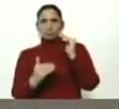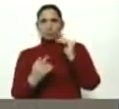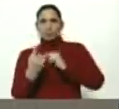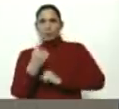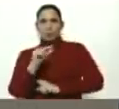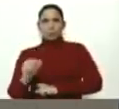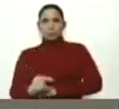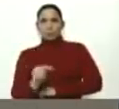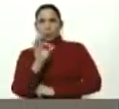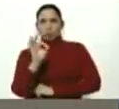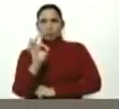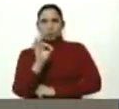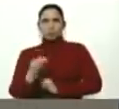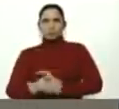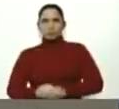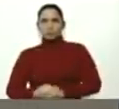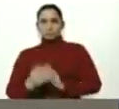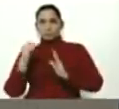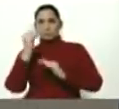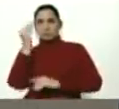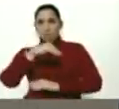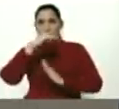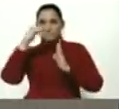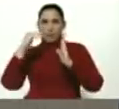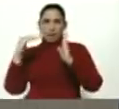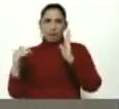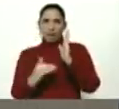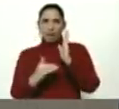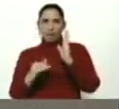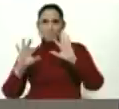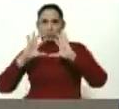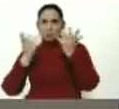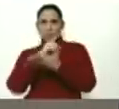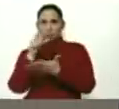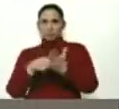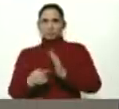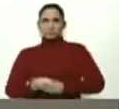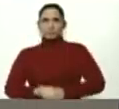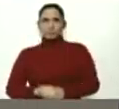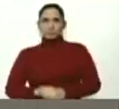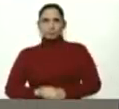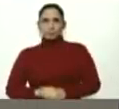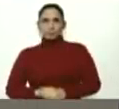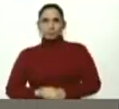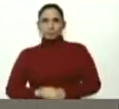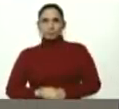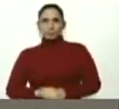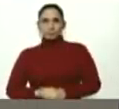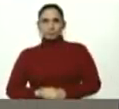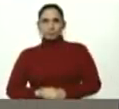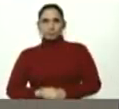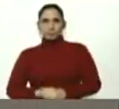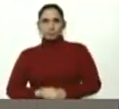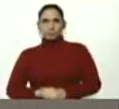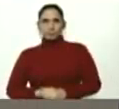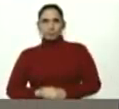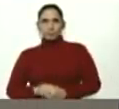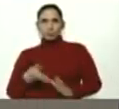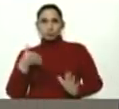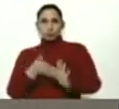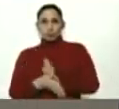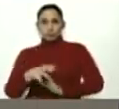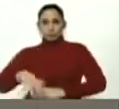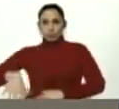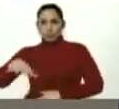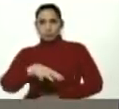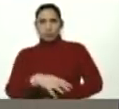1%, de las más bajas del mundo entero. Sobre la ubicación de casos por estado,